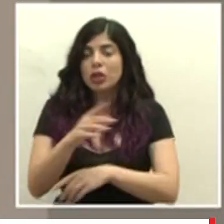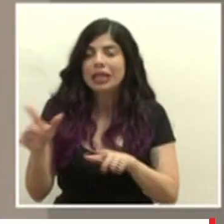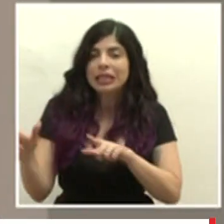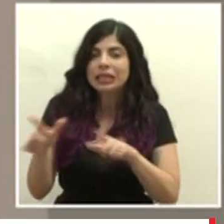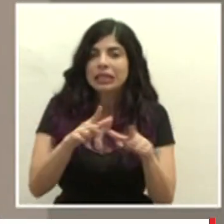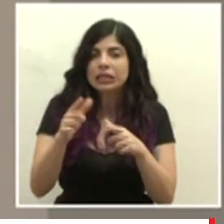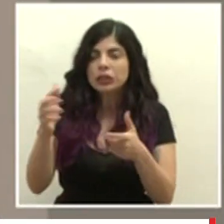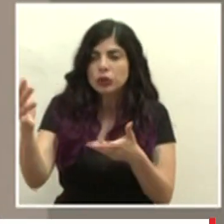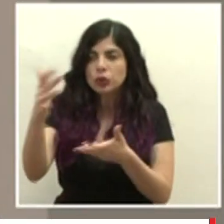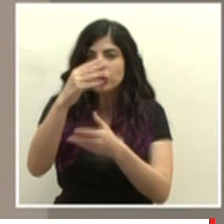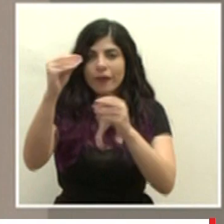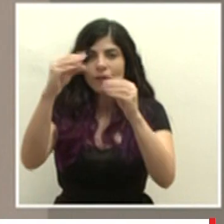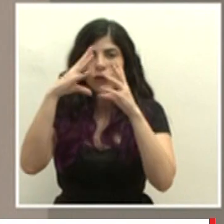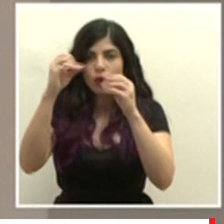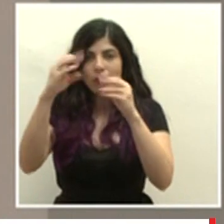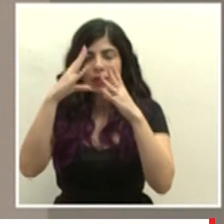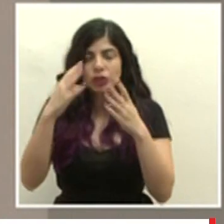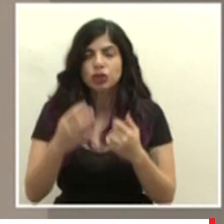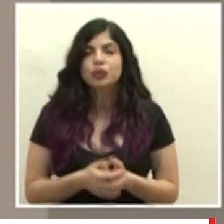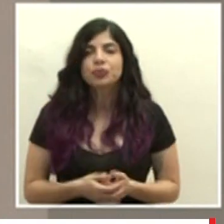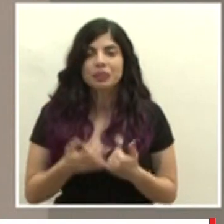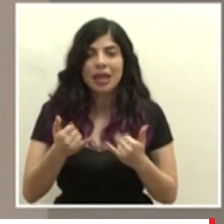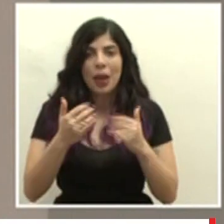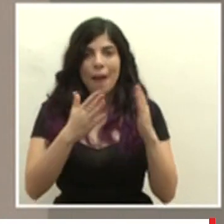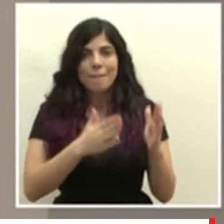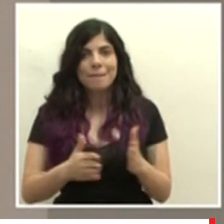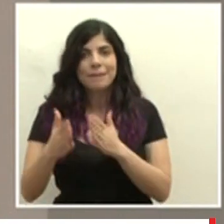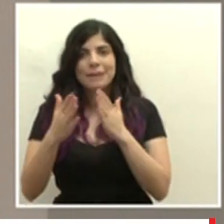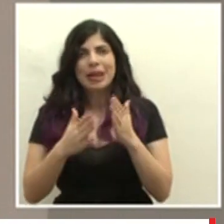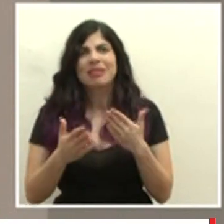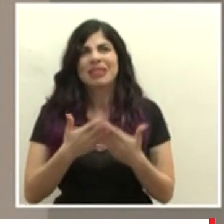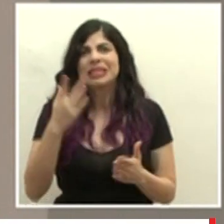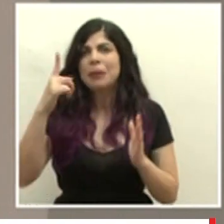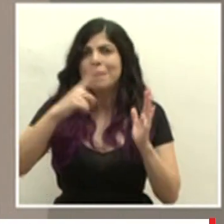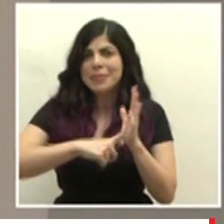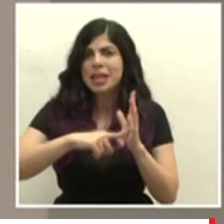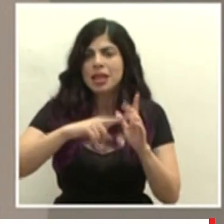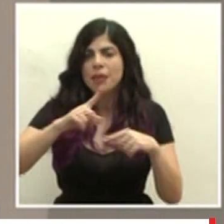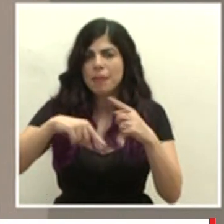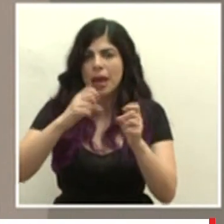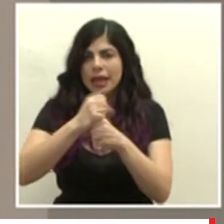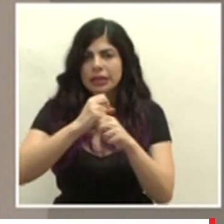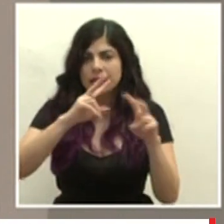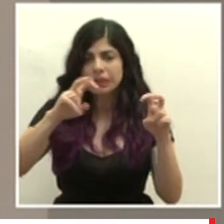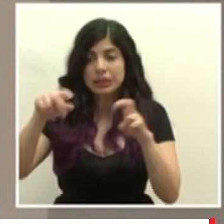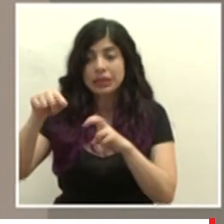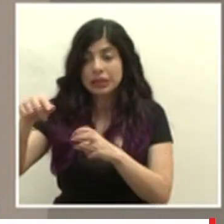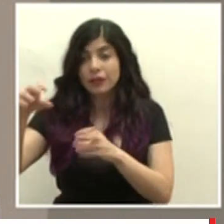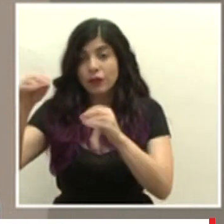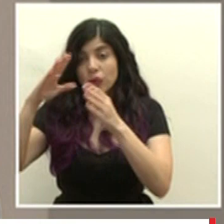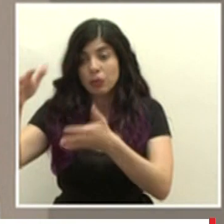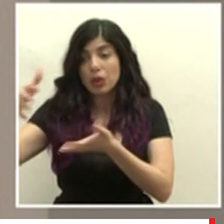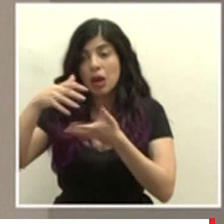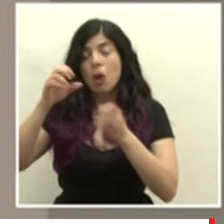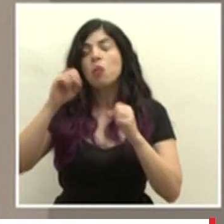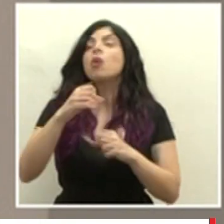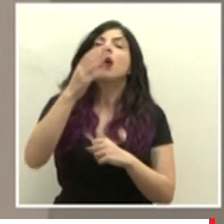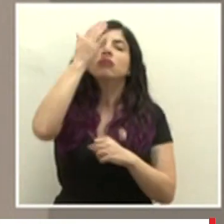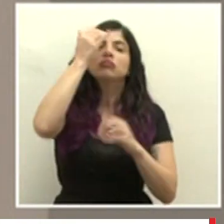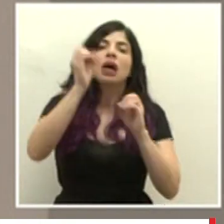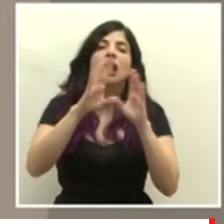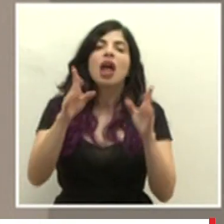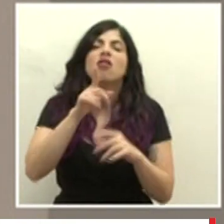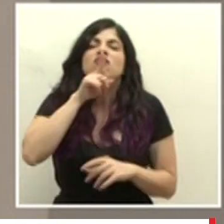pruebas que estamos planificando tener, que son cerca de 1.000 pruebas. Y ya con eso pues tendríamos un panorama mucho más claro de qué es lo